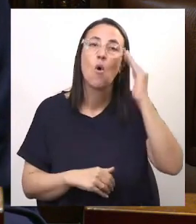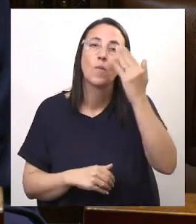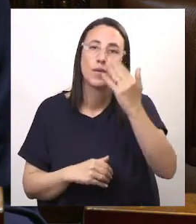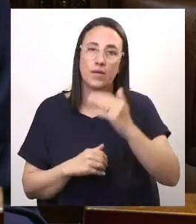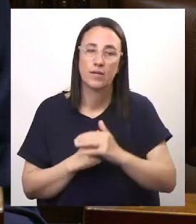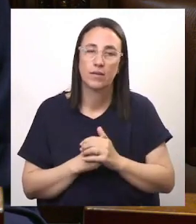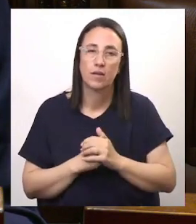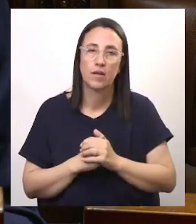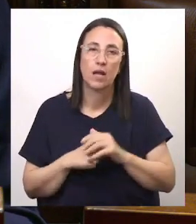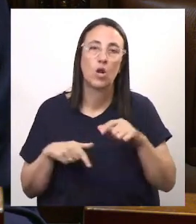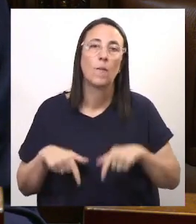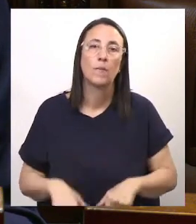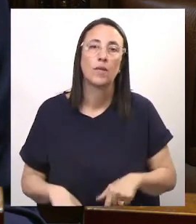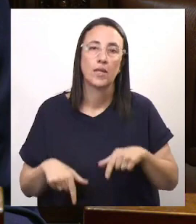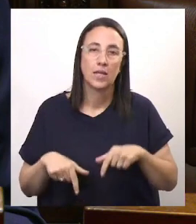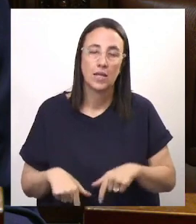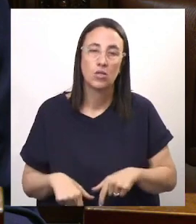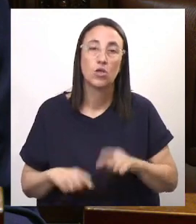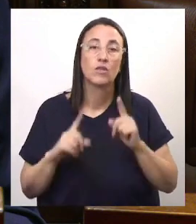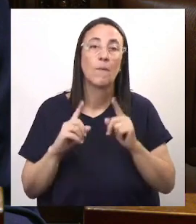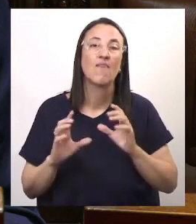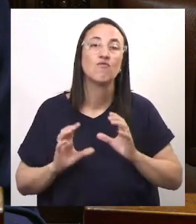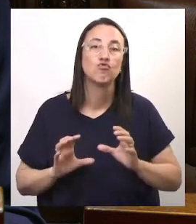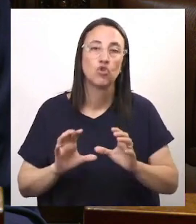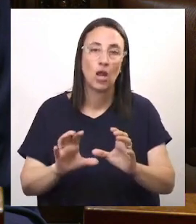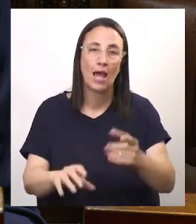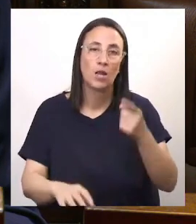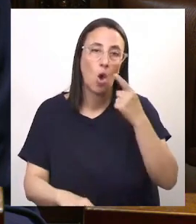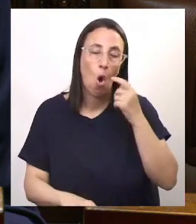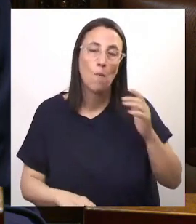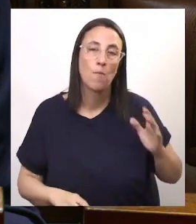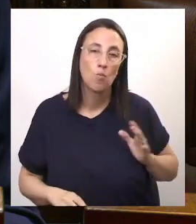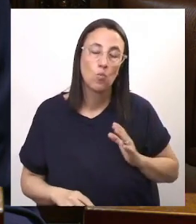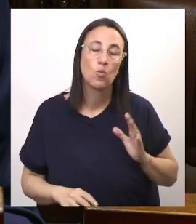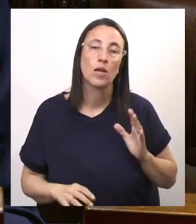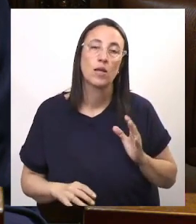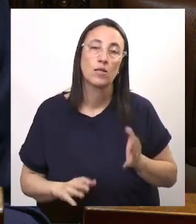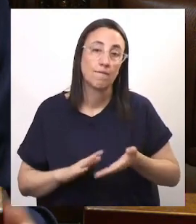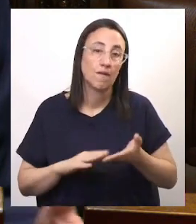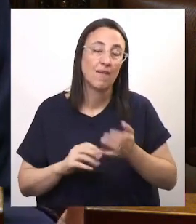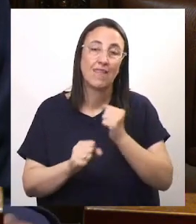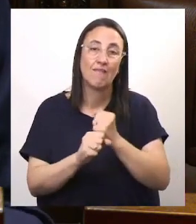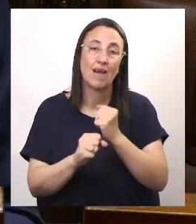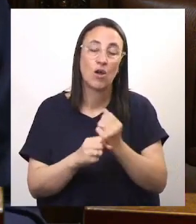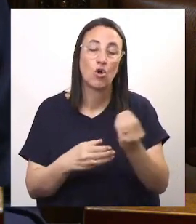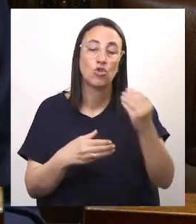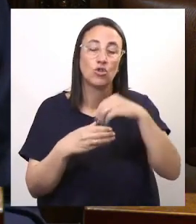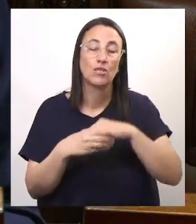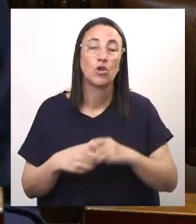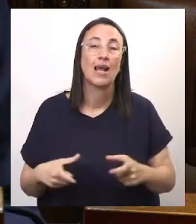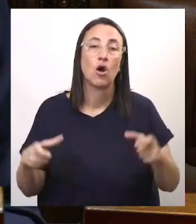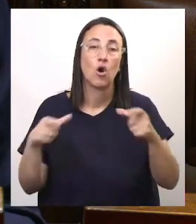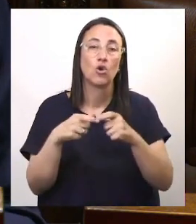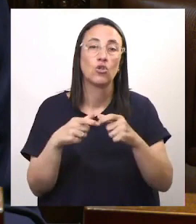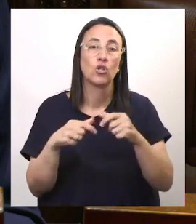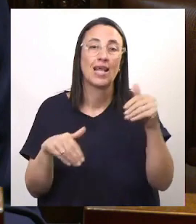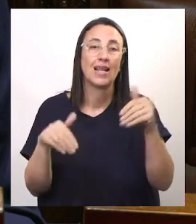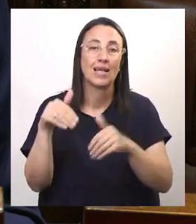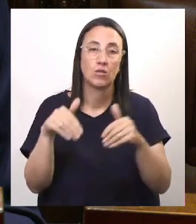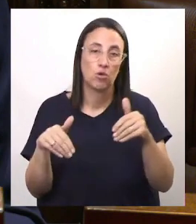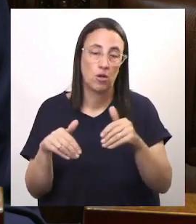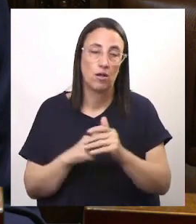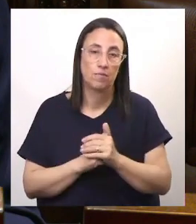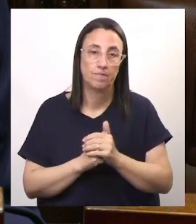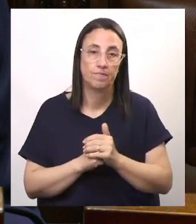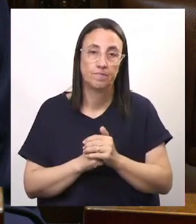a todos los ministros y a todos los funcionarios que pasaron por la Corte Electoral y que, como ya se recordó en esta